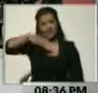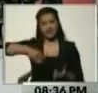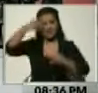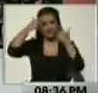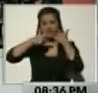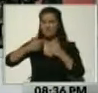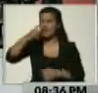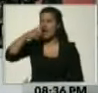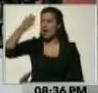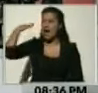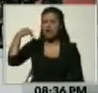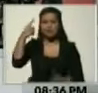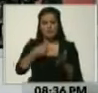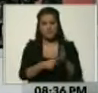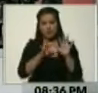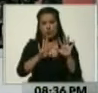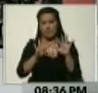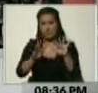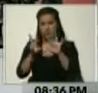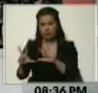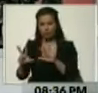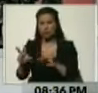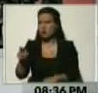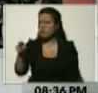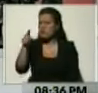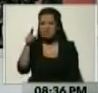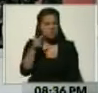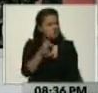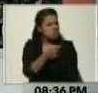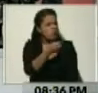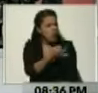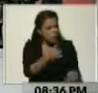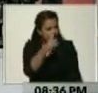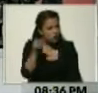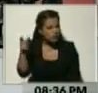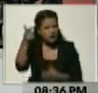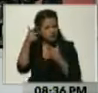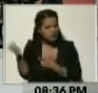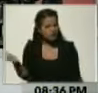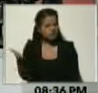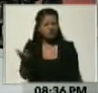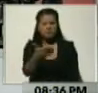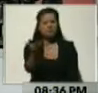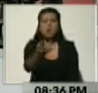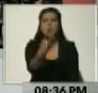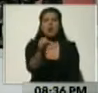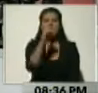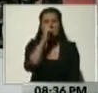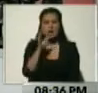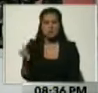año 98, ¿qué edad tenía mi comandante? 40 años. ¿Ah?